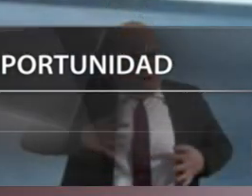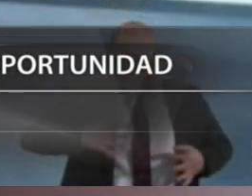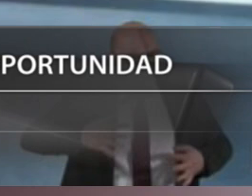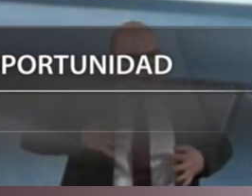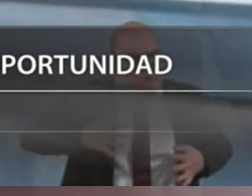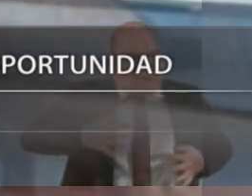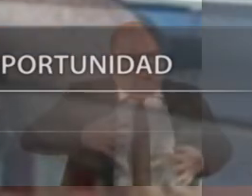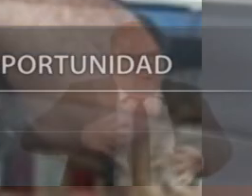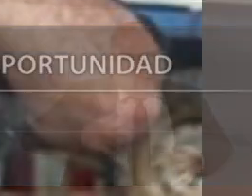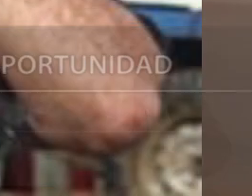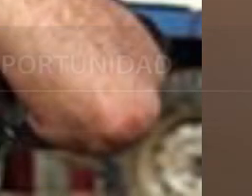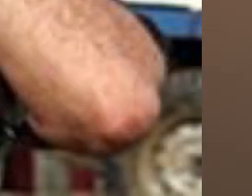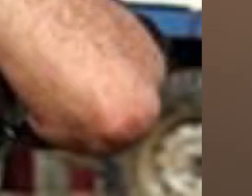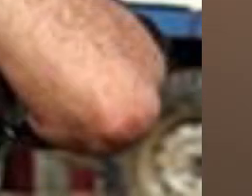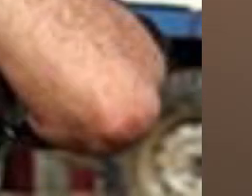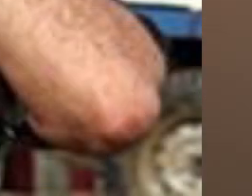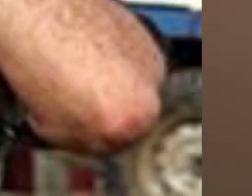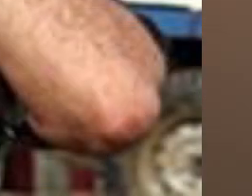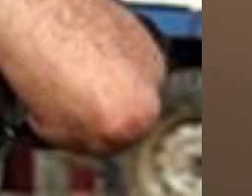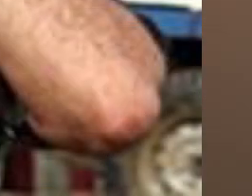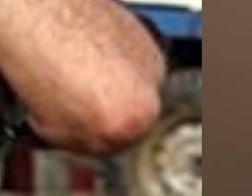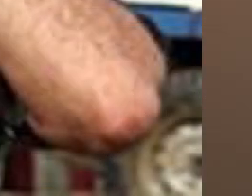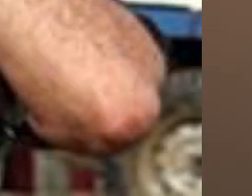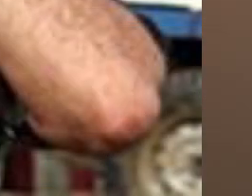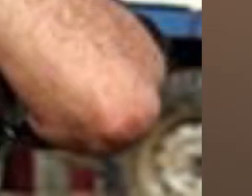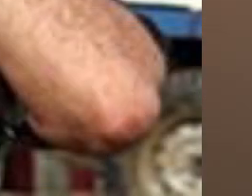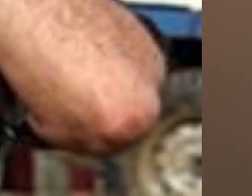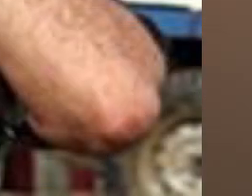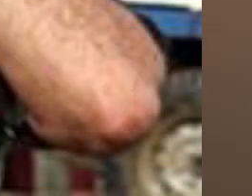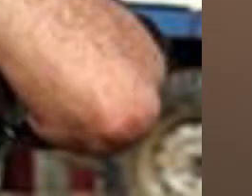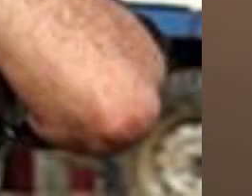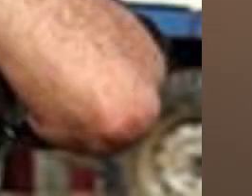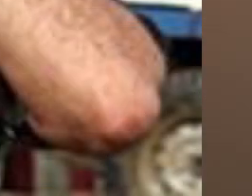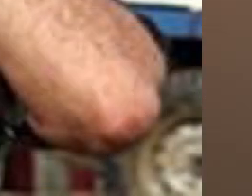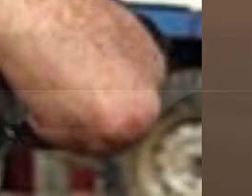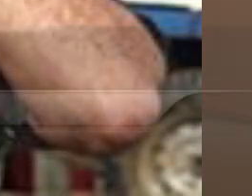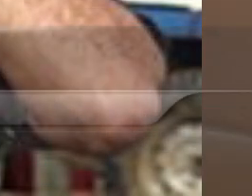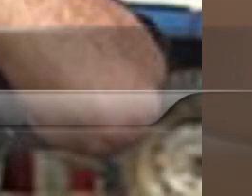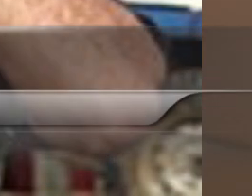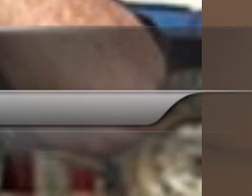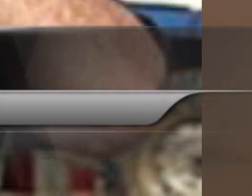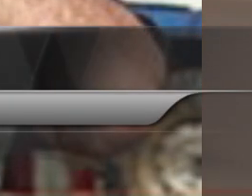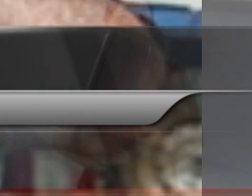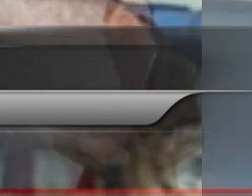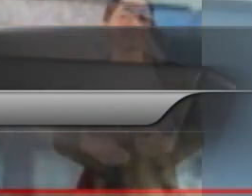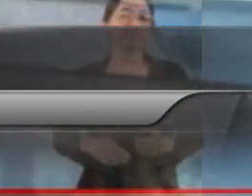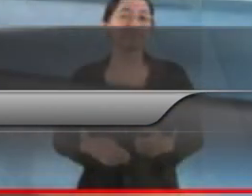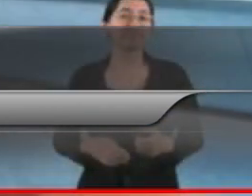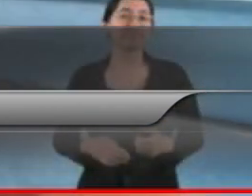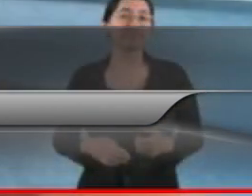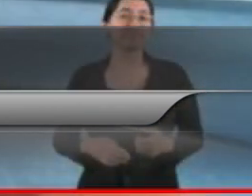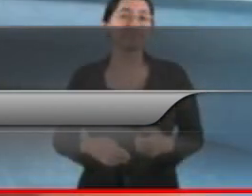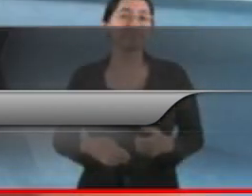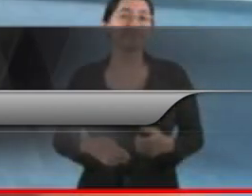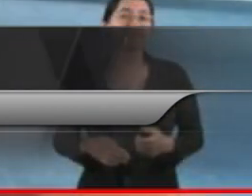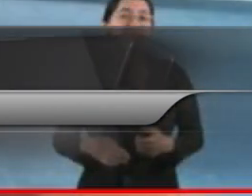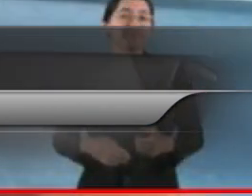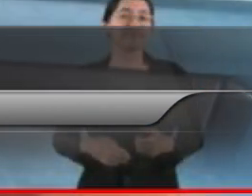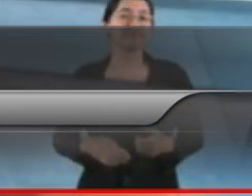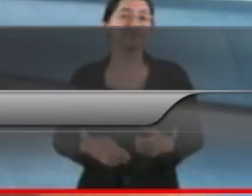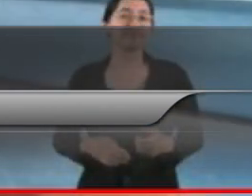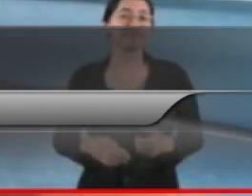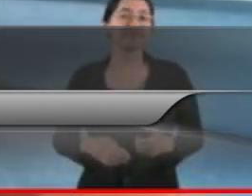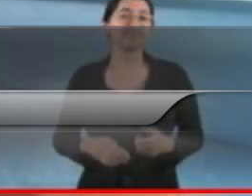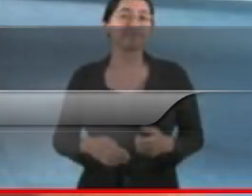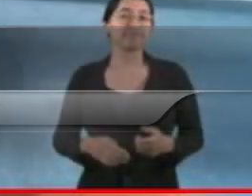hasta el 2004 la propuesta que debe entregar mancuso debe tener entre otros la relación de los aportes presentes efectivos y suficientes